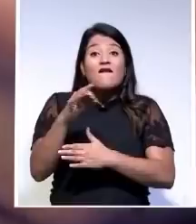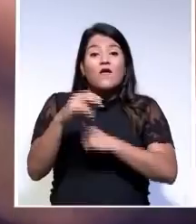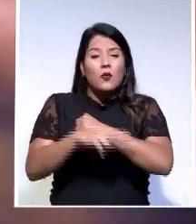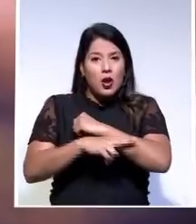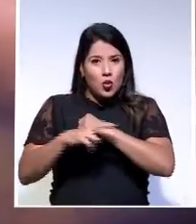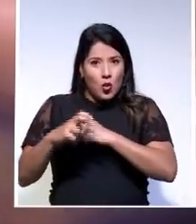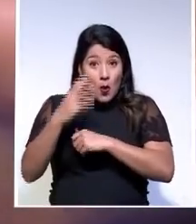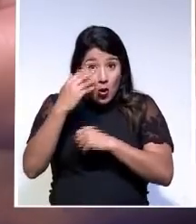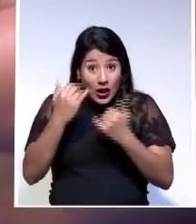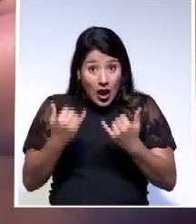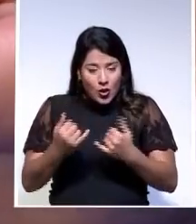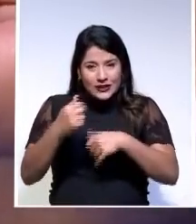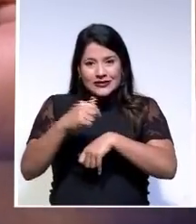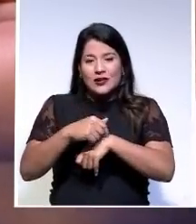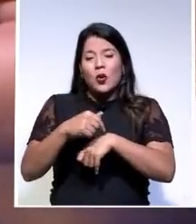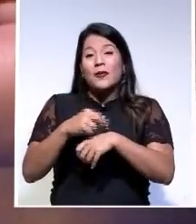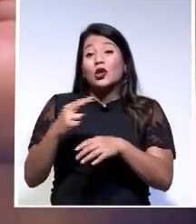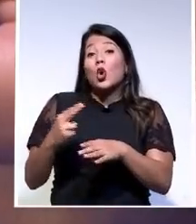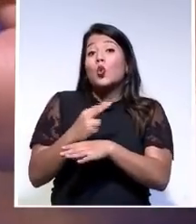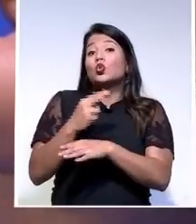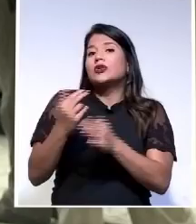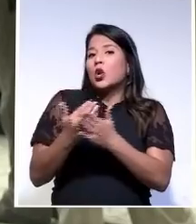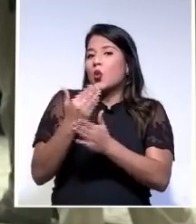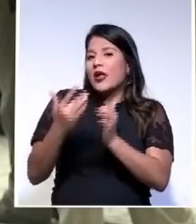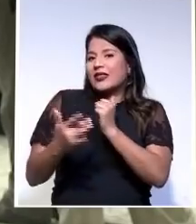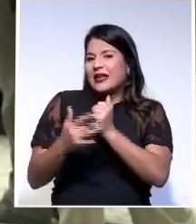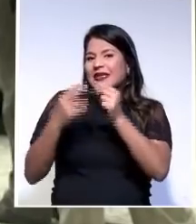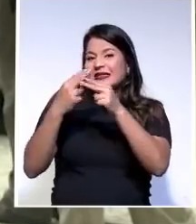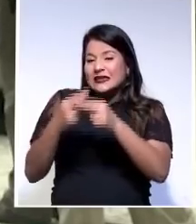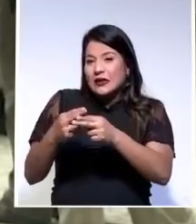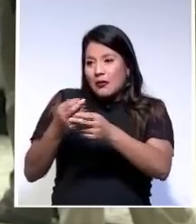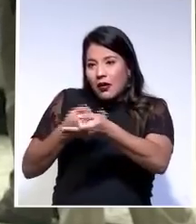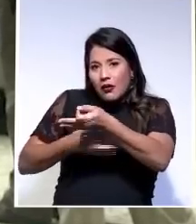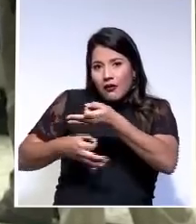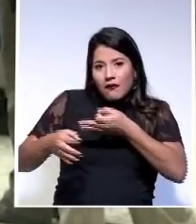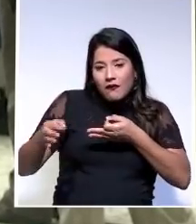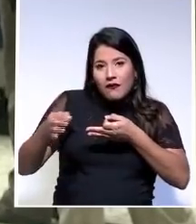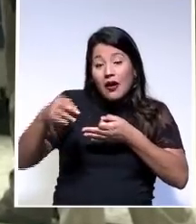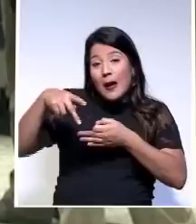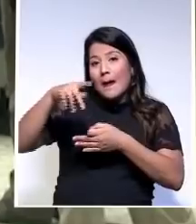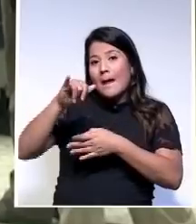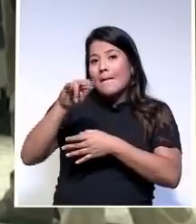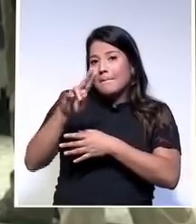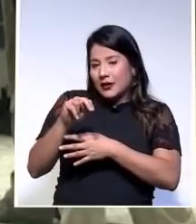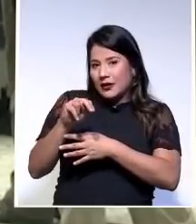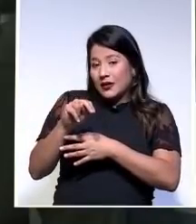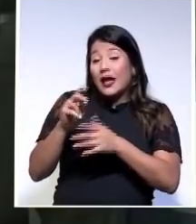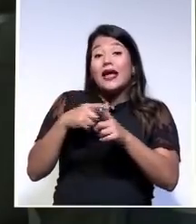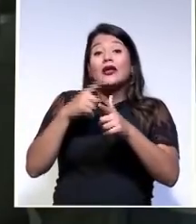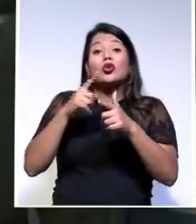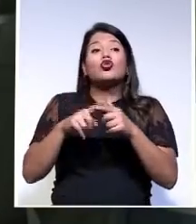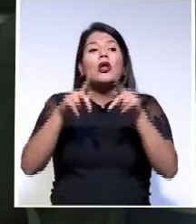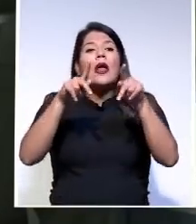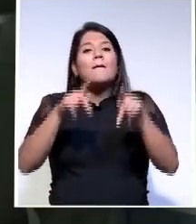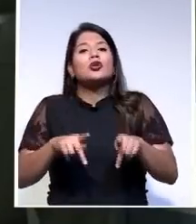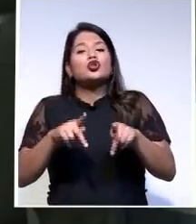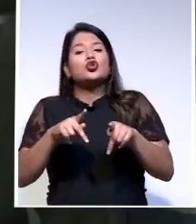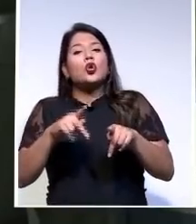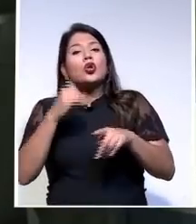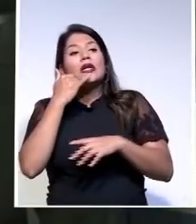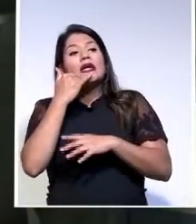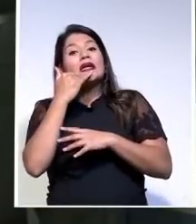es que en este momento se está utilizando la técnica denominada intercambio de SIM, en donde los delincuentes, suplantando a la víctima, se comunican